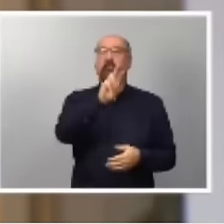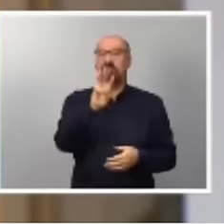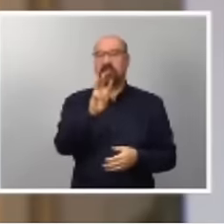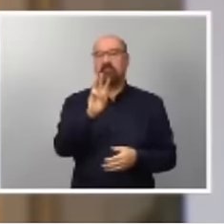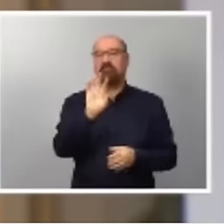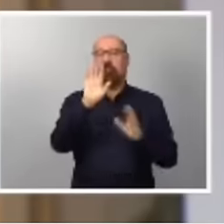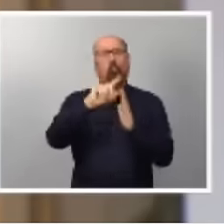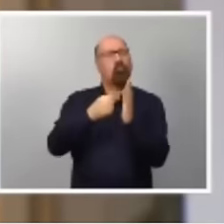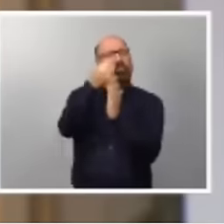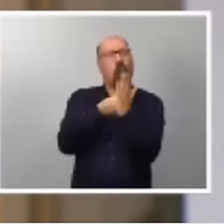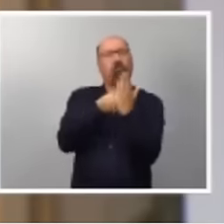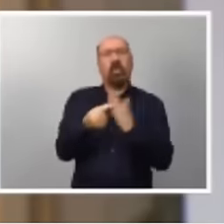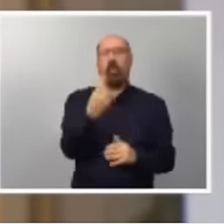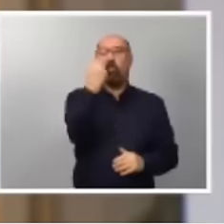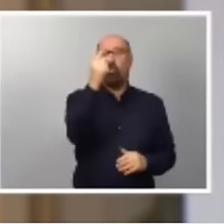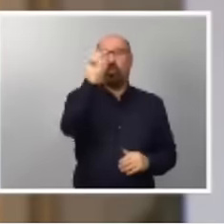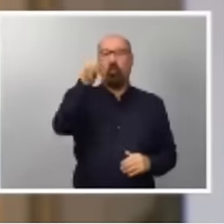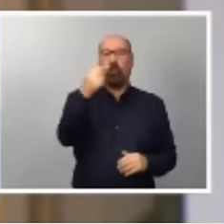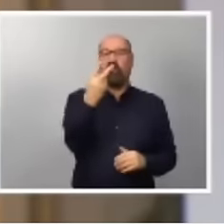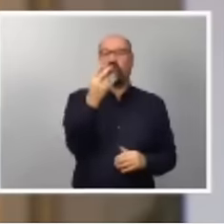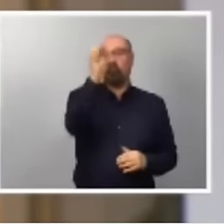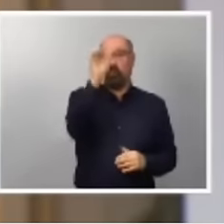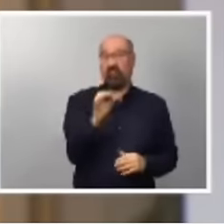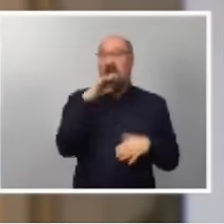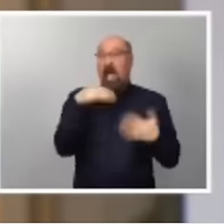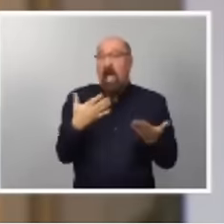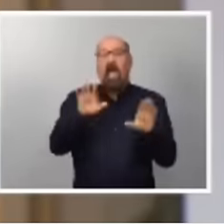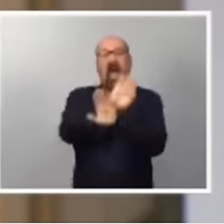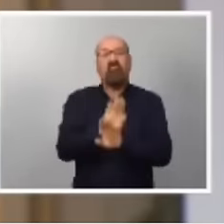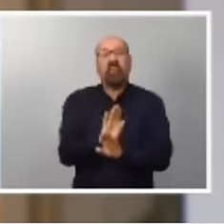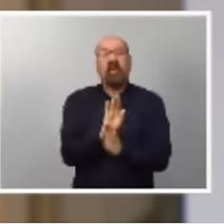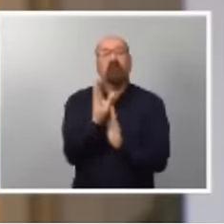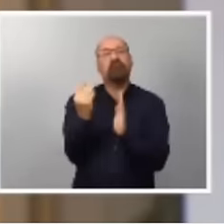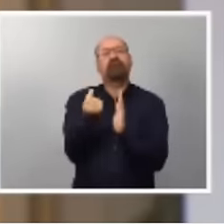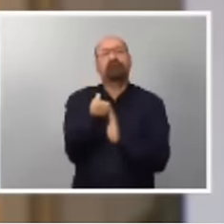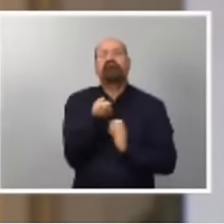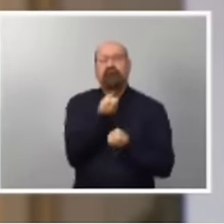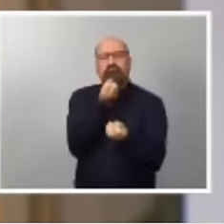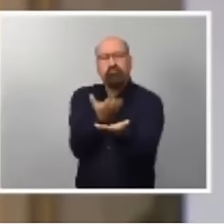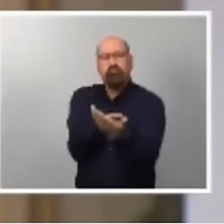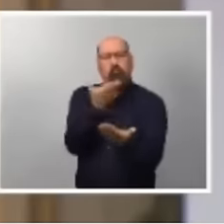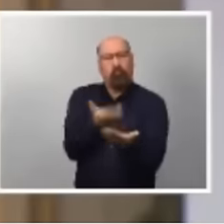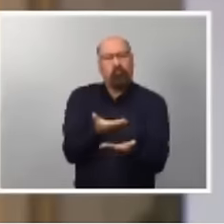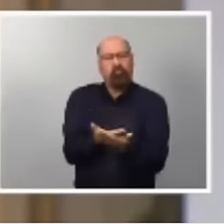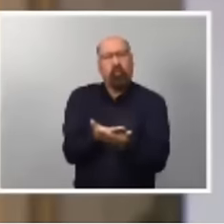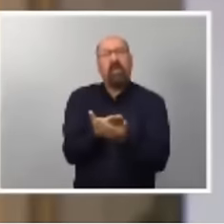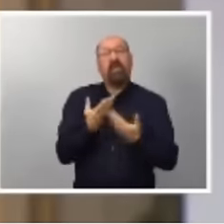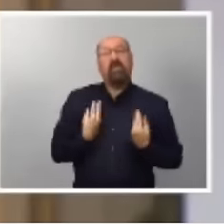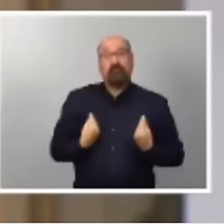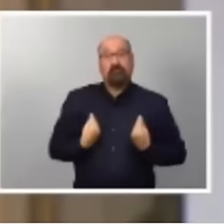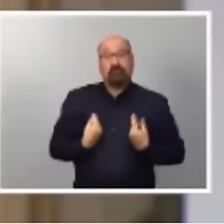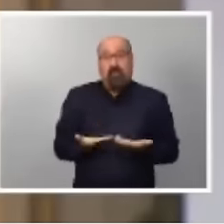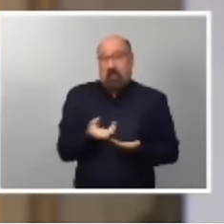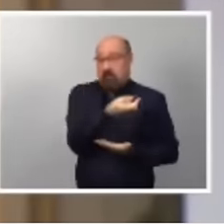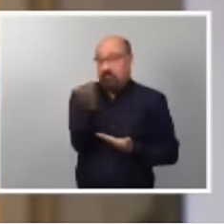1,2%. Del 1,2%. Bueno, hoy sabemos que España va a crecer el doble, es decir,